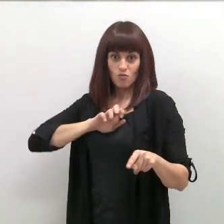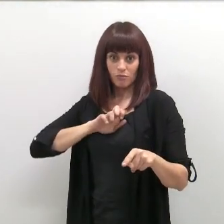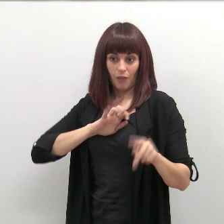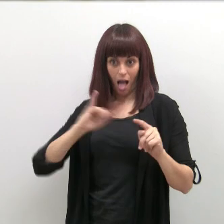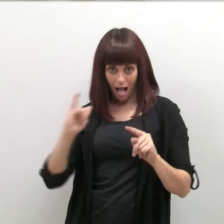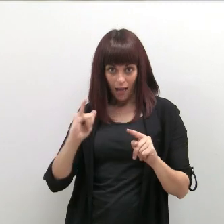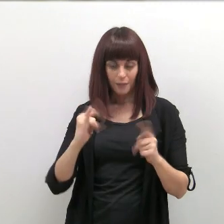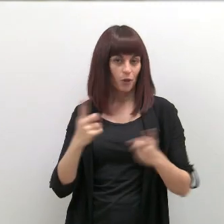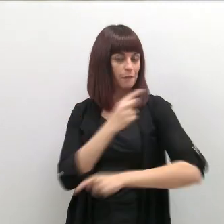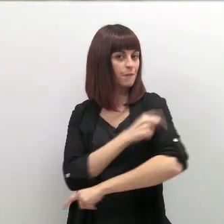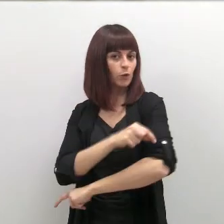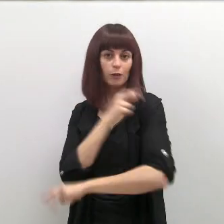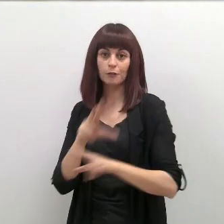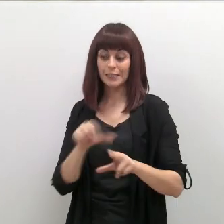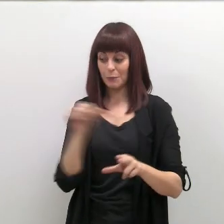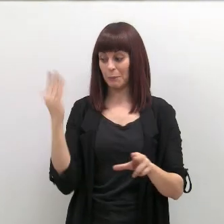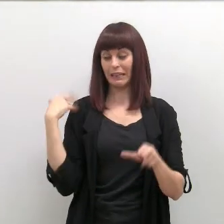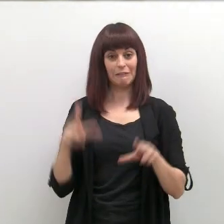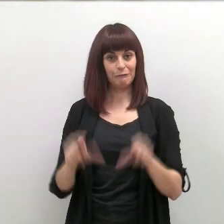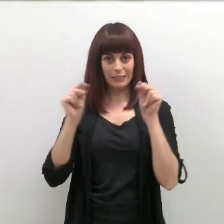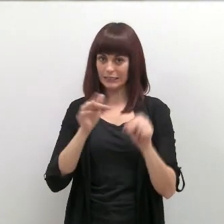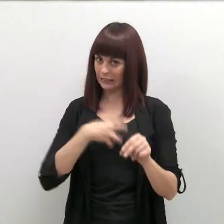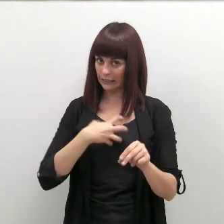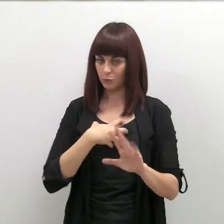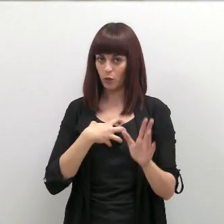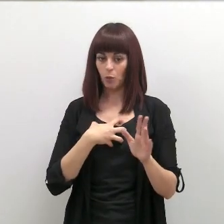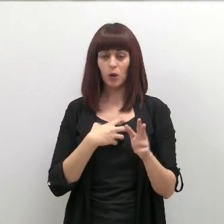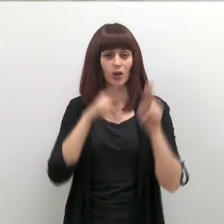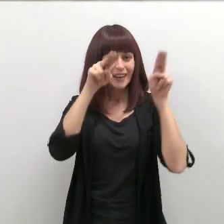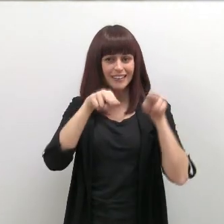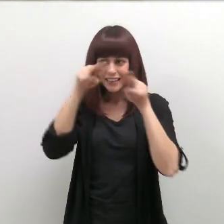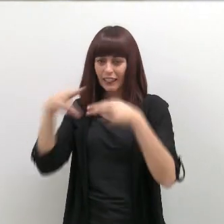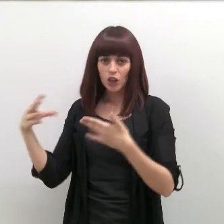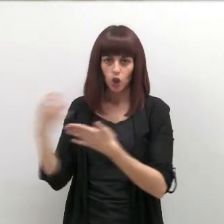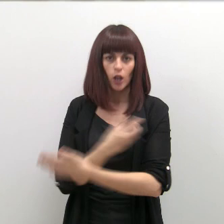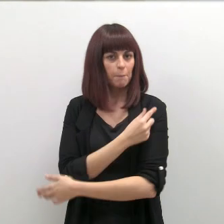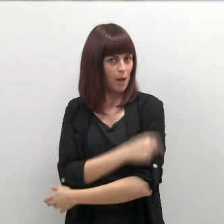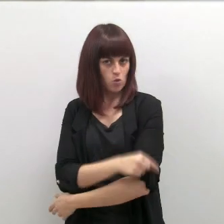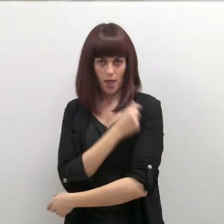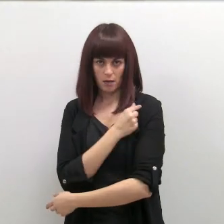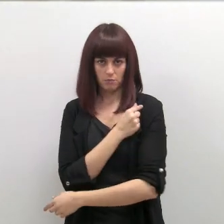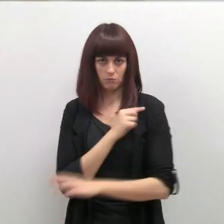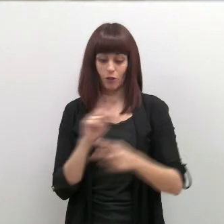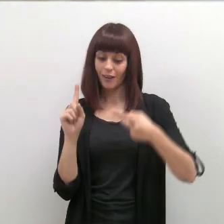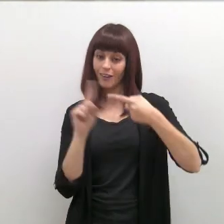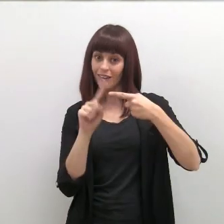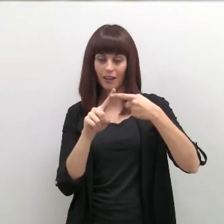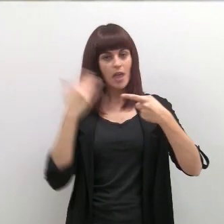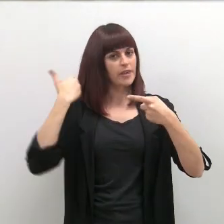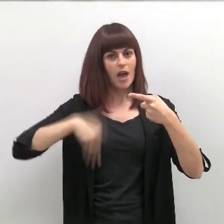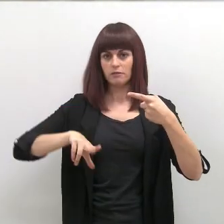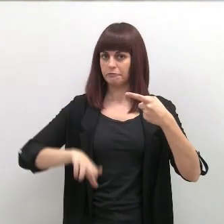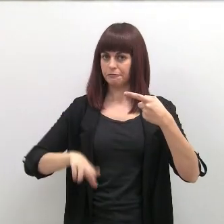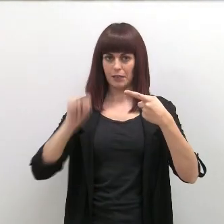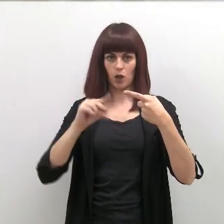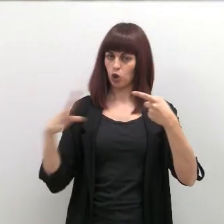pudo acabar de vacunar la semana pasada, todas las residencias se ha vacunado. O sea que en esa subfase 1 ya